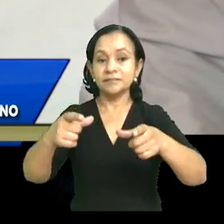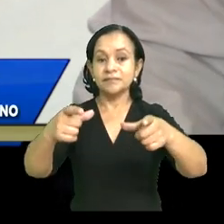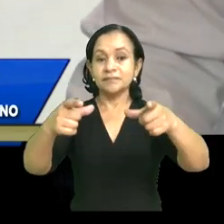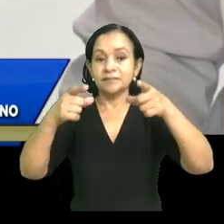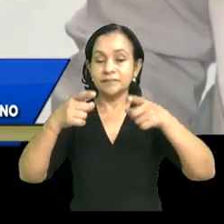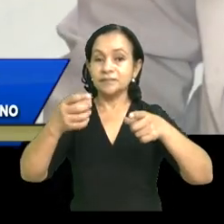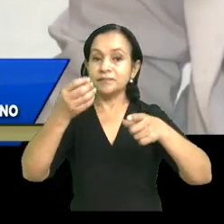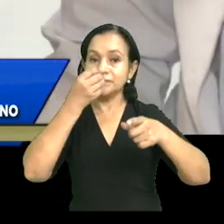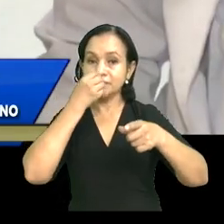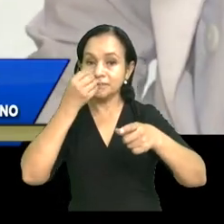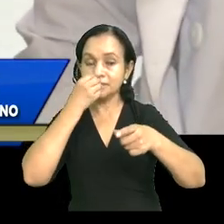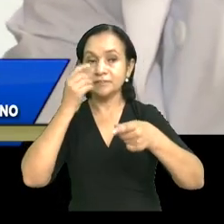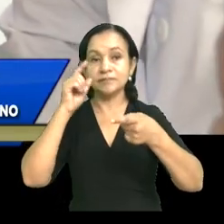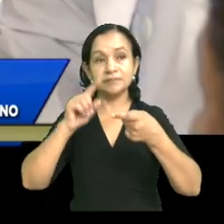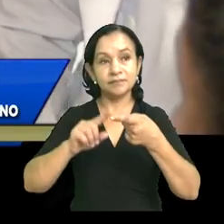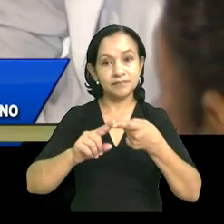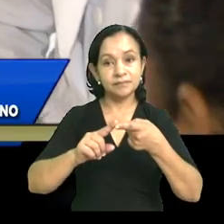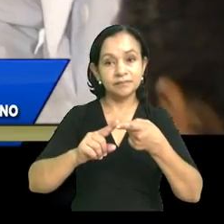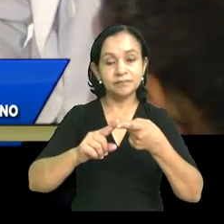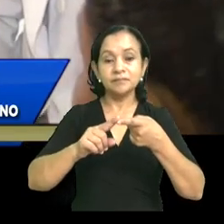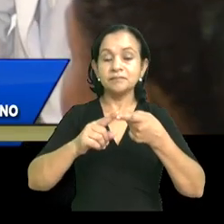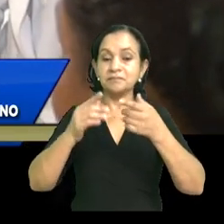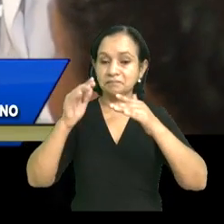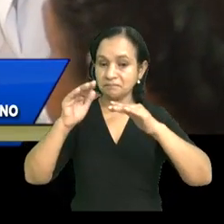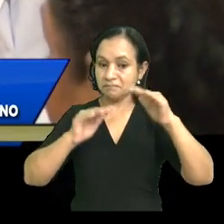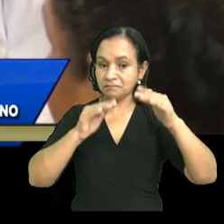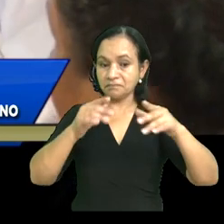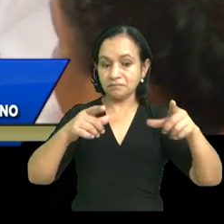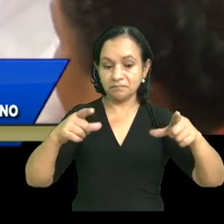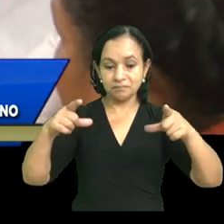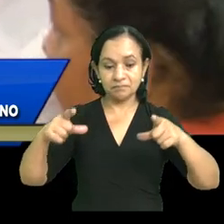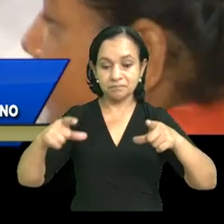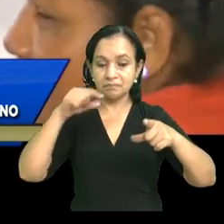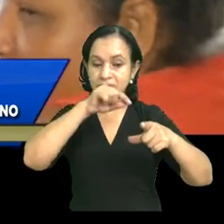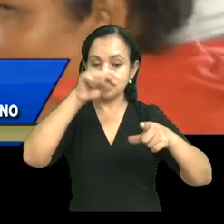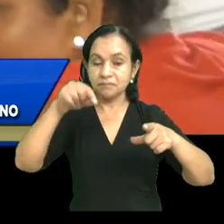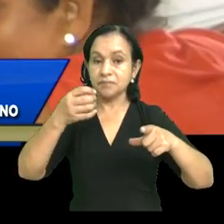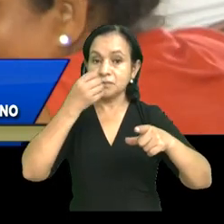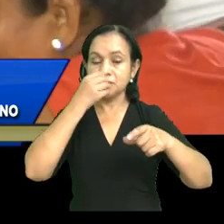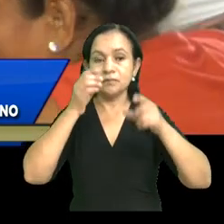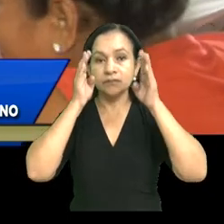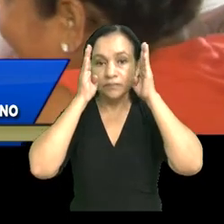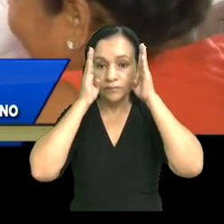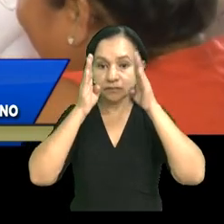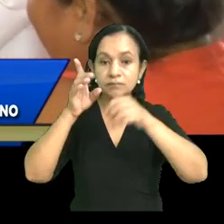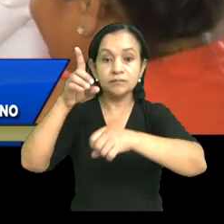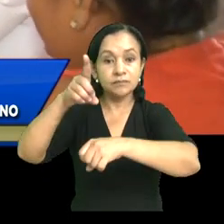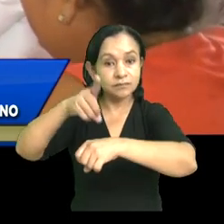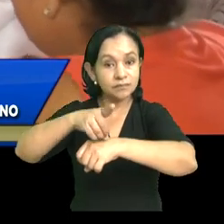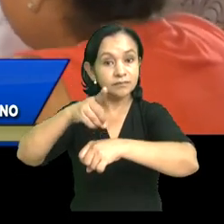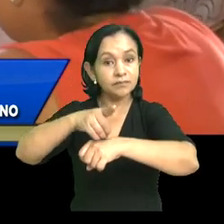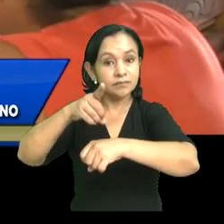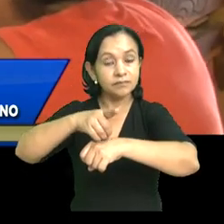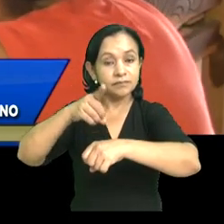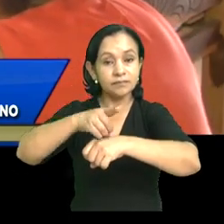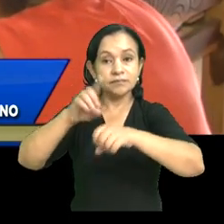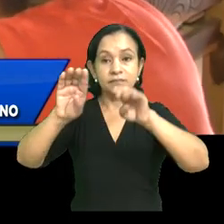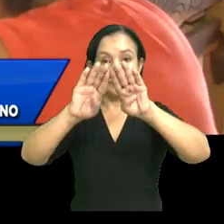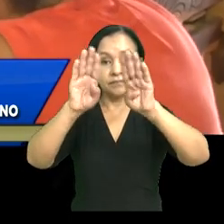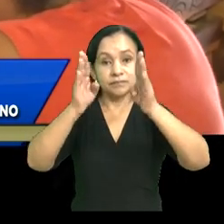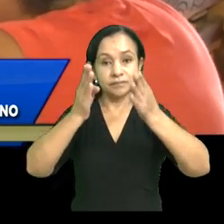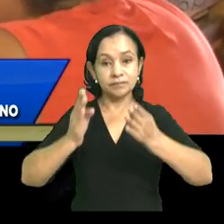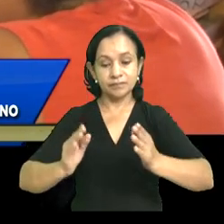nutritiva y balanceada. El cuidado médico está siempre ahí en las casas